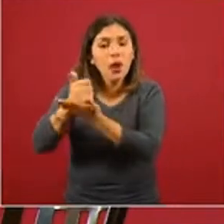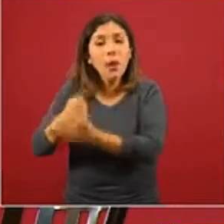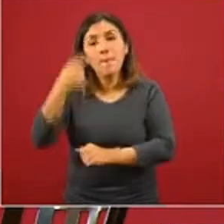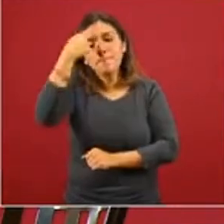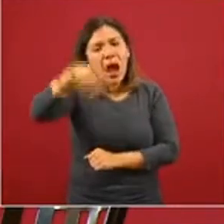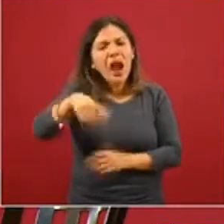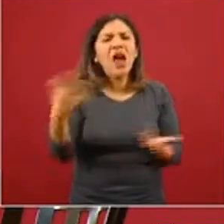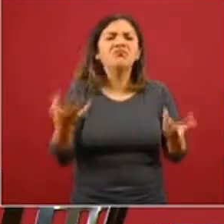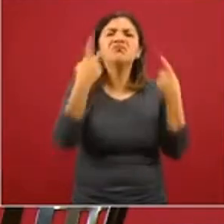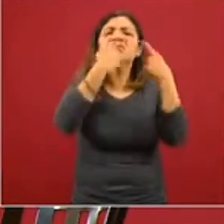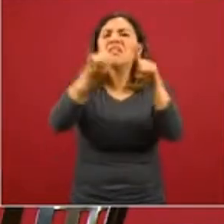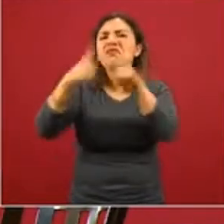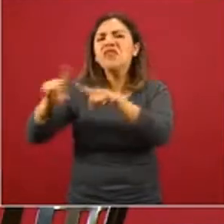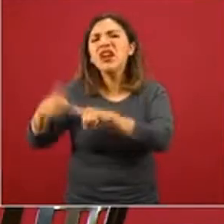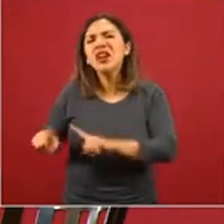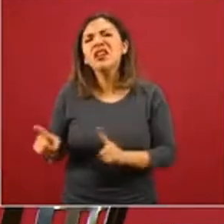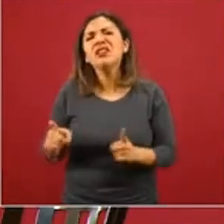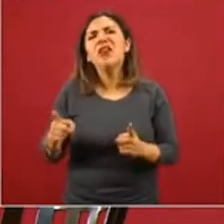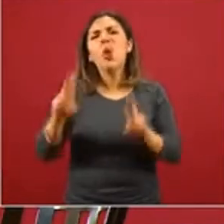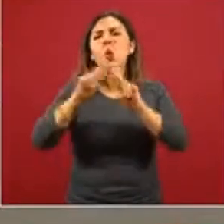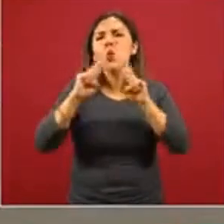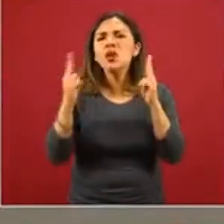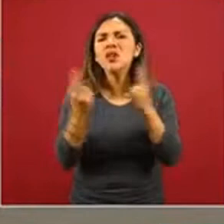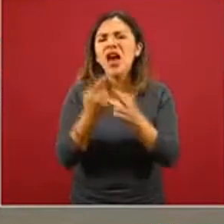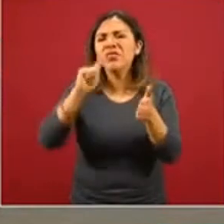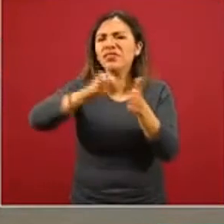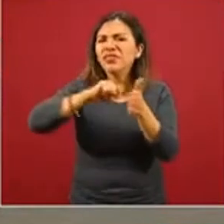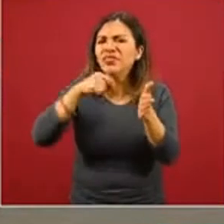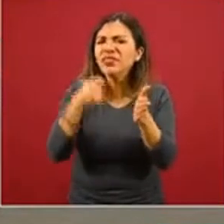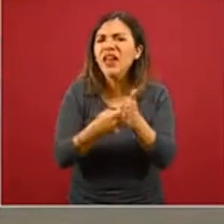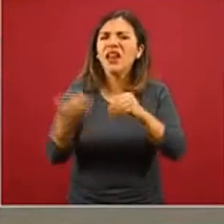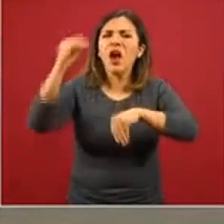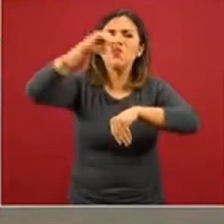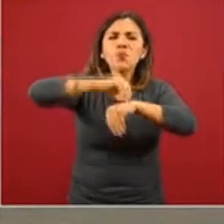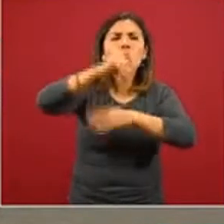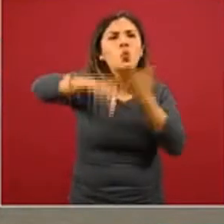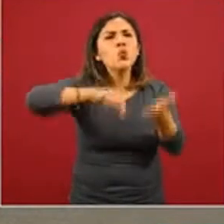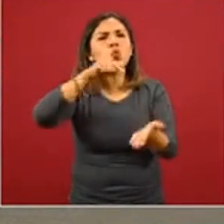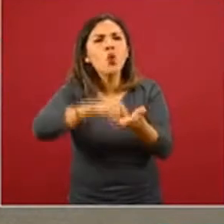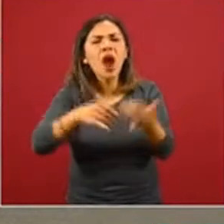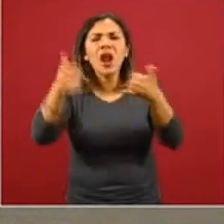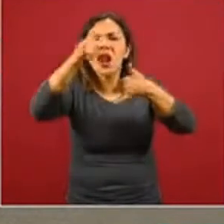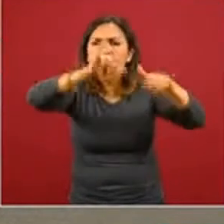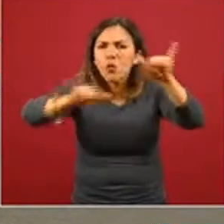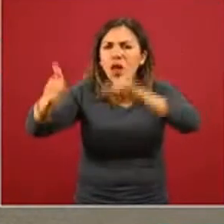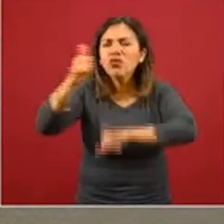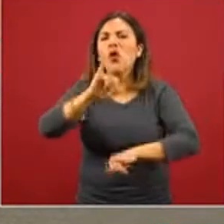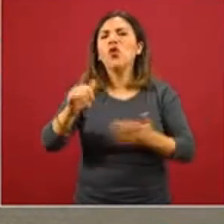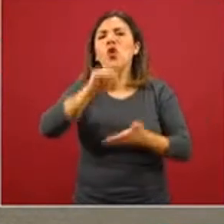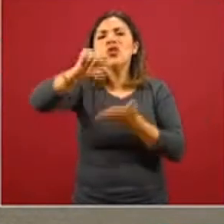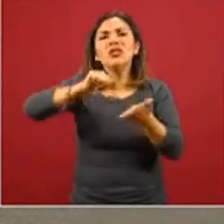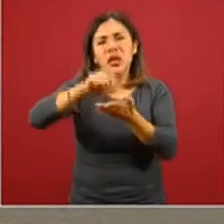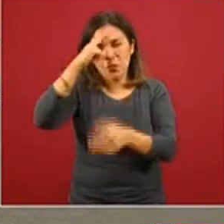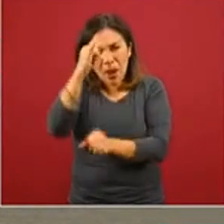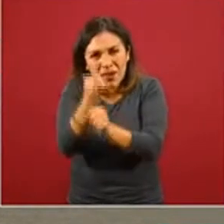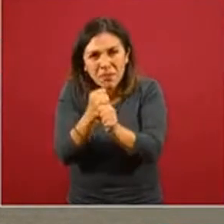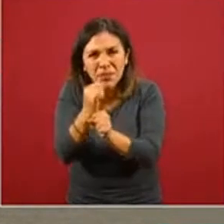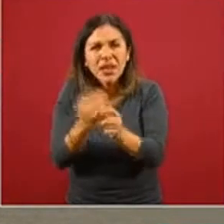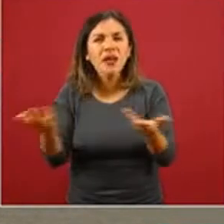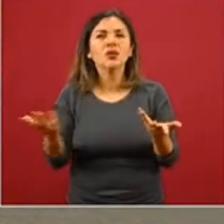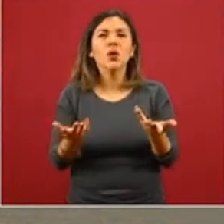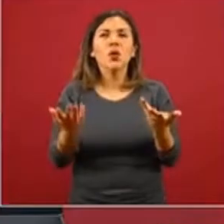para distintas unidades técnicas, instalaciones, laboratorios, centros de